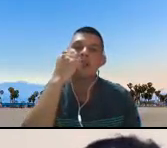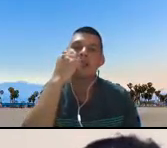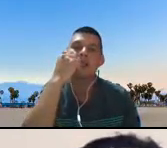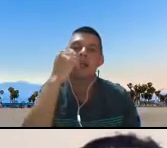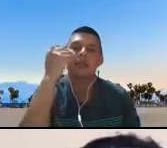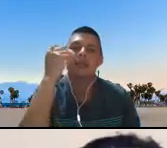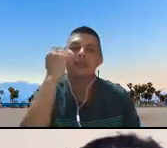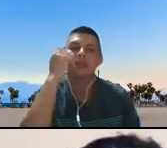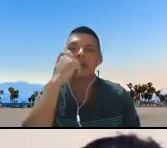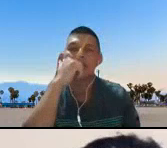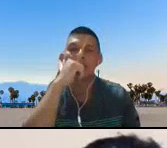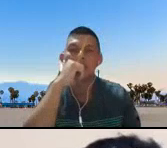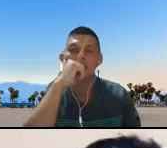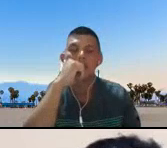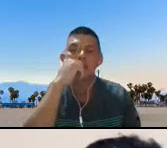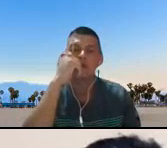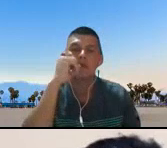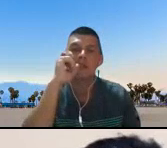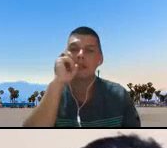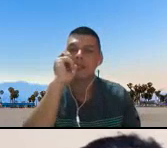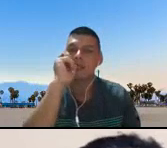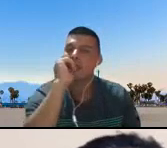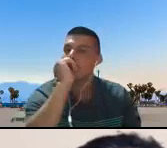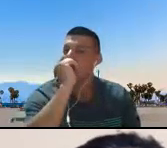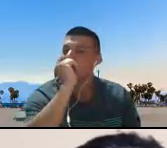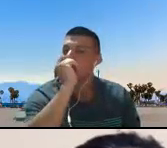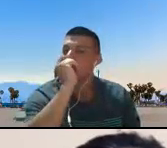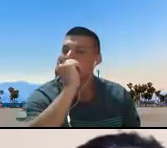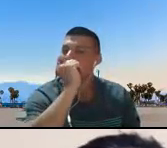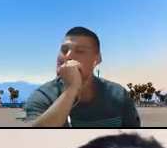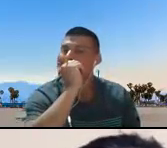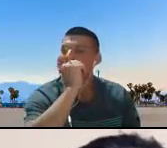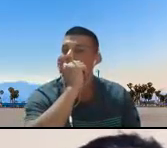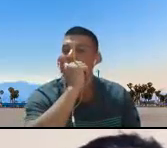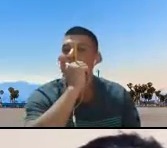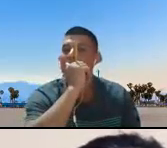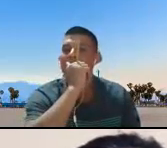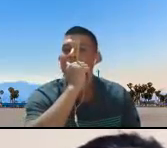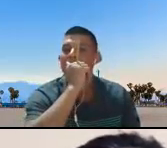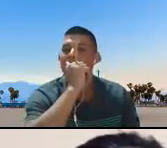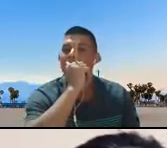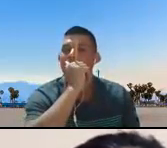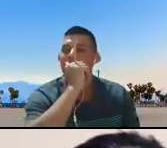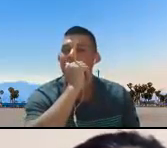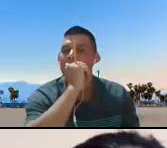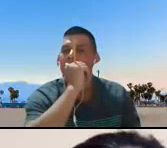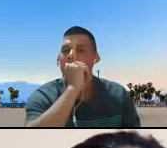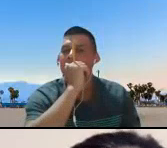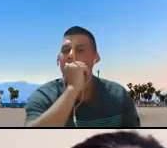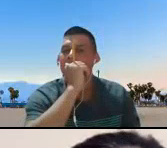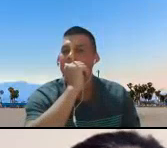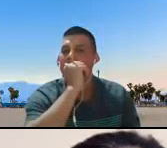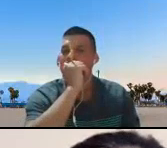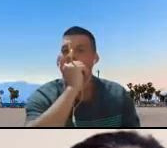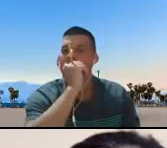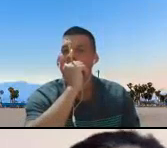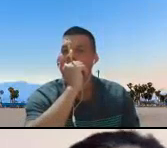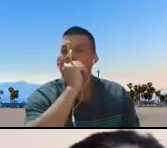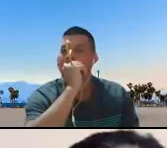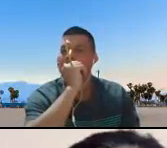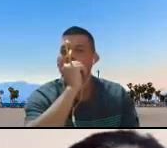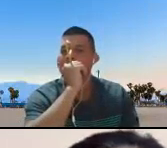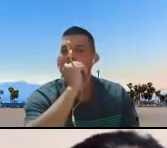a la aceleración apuntando hacia la derecha. Interesante. Entonces, vamos a leer juntos nuevamente el enunciado para